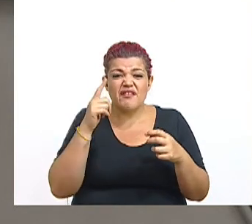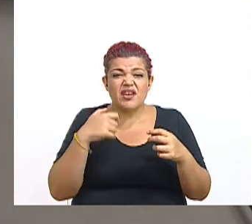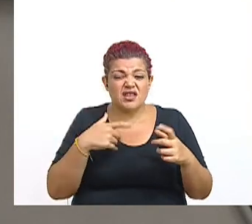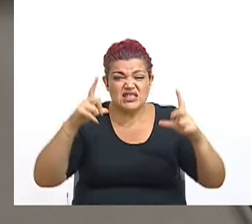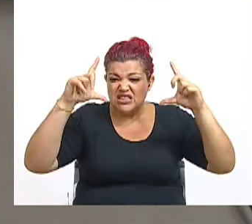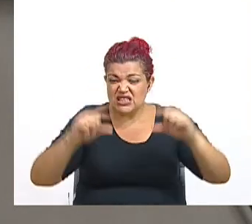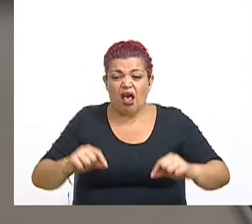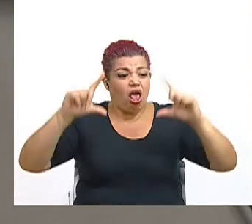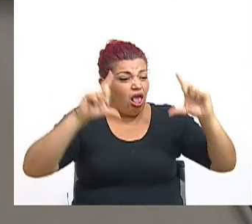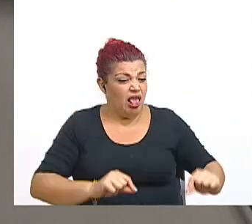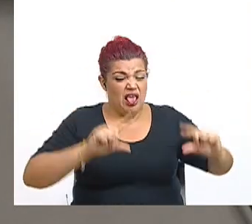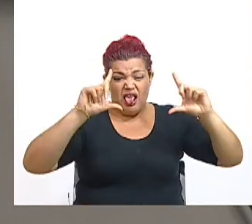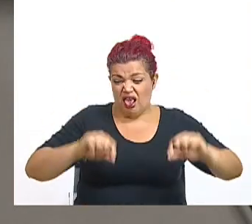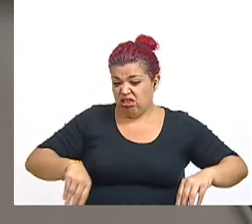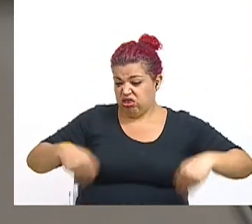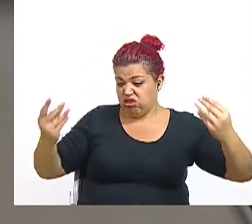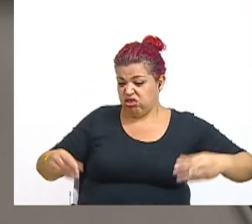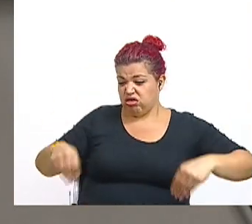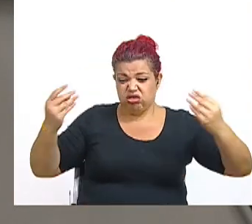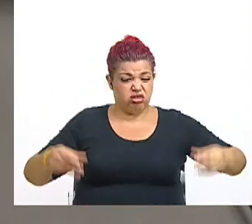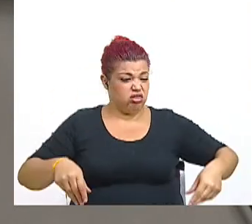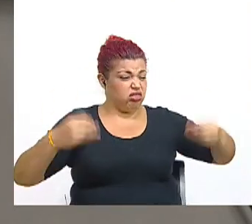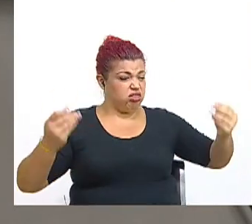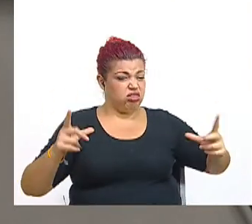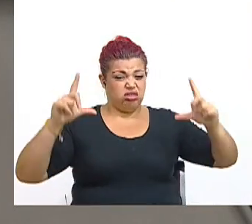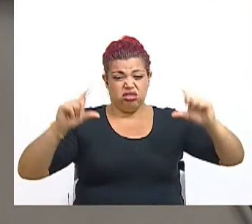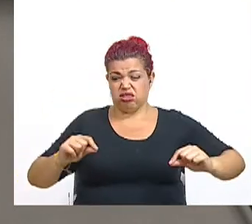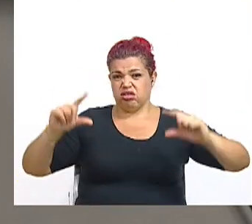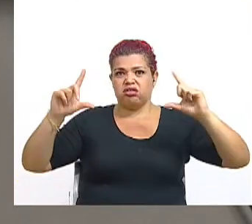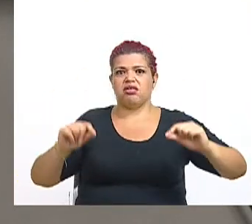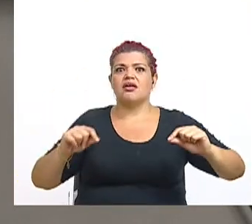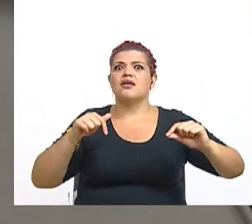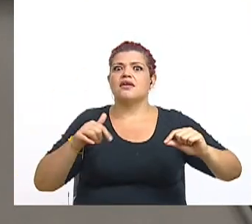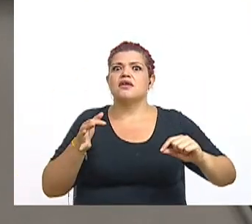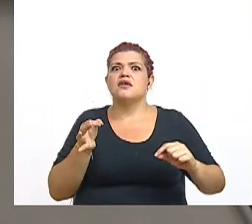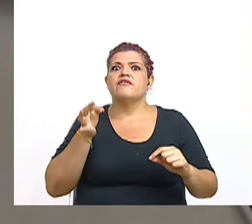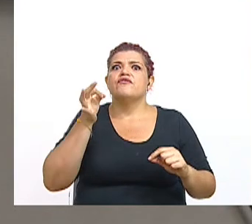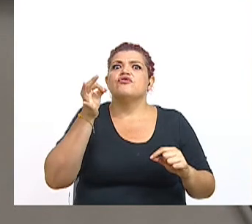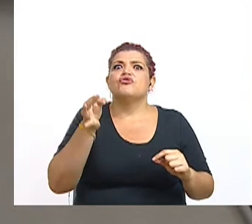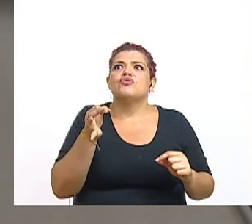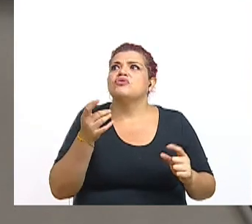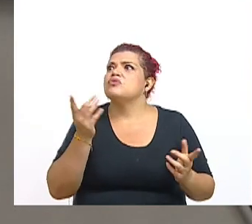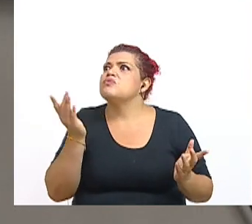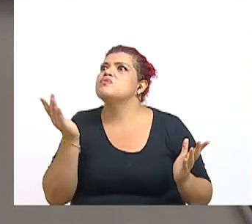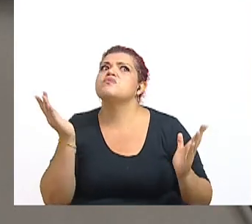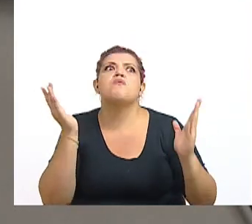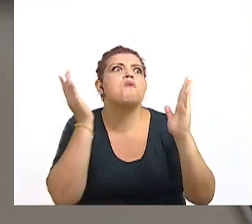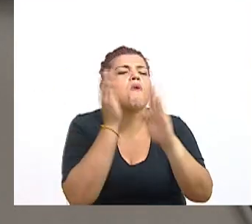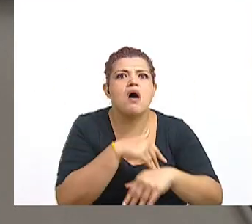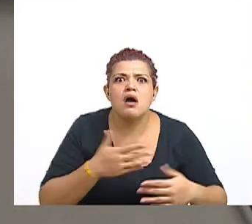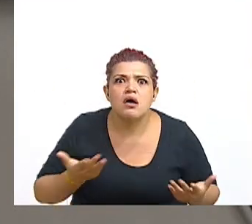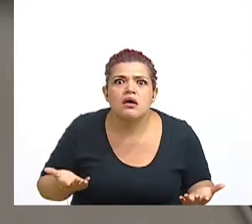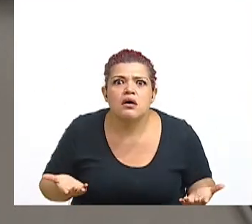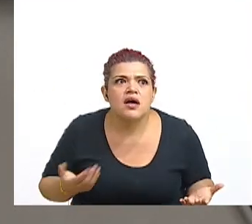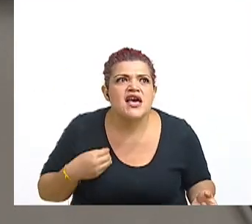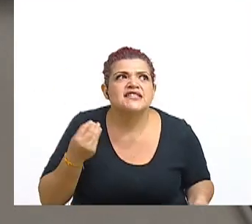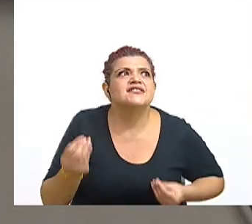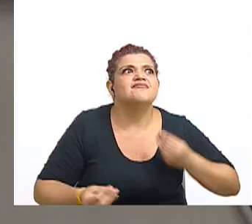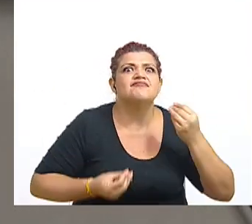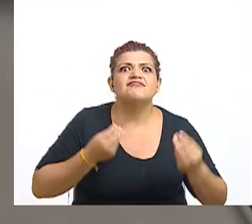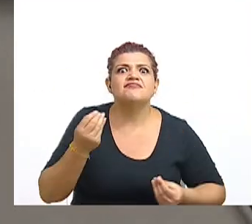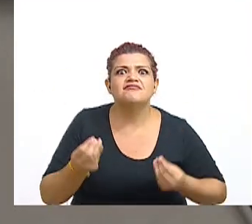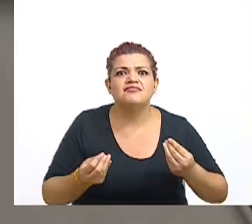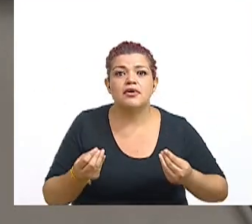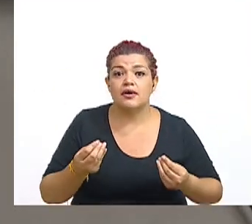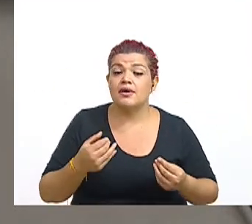derrochamos y usamos cada día son aquellos que van a depender las futuras generaciones que vienen para su desarrollo.